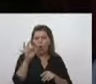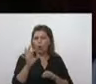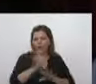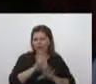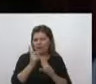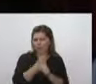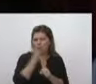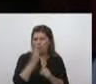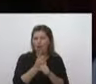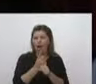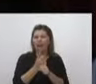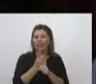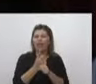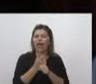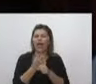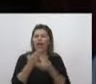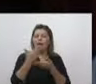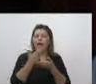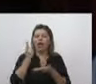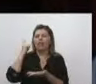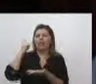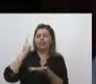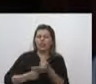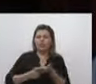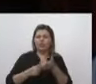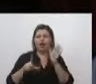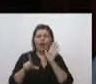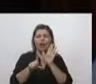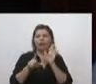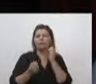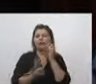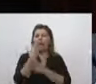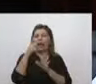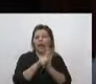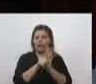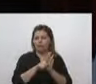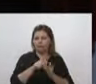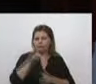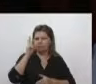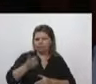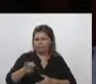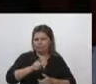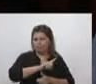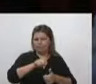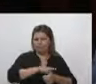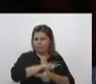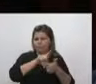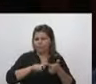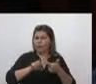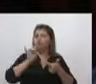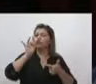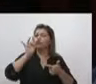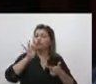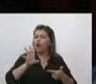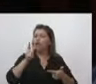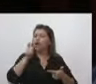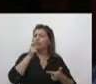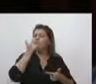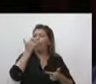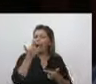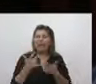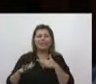Francos en su rol de componedor. Pero no hay ninguna duda de que la letra del comunicado es para Victoria Villarroel, por más que Adorni diga otra